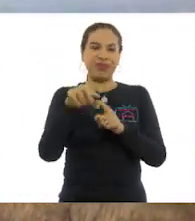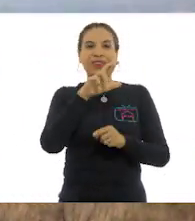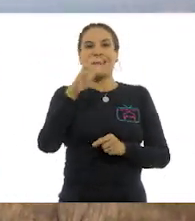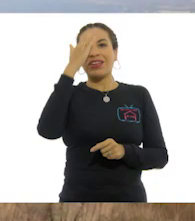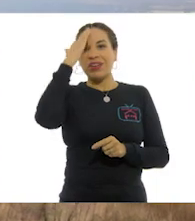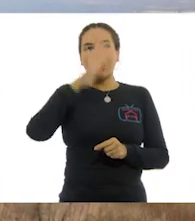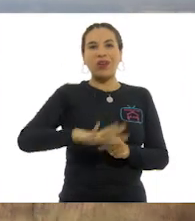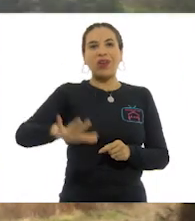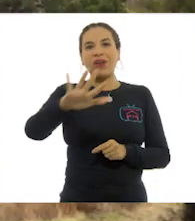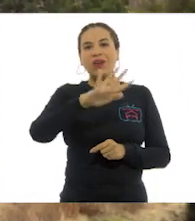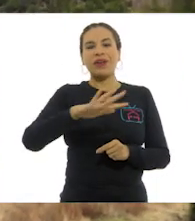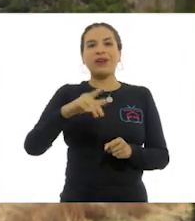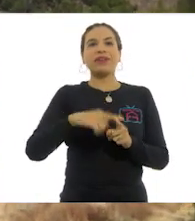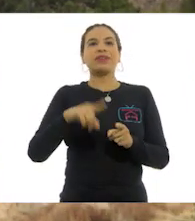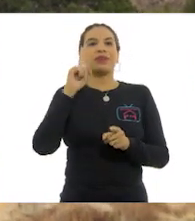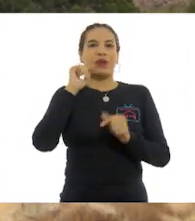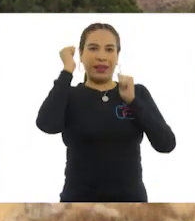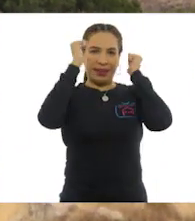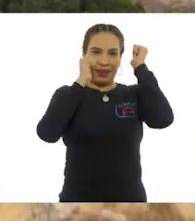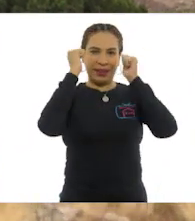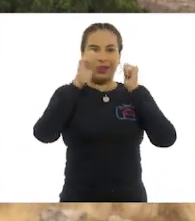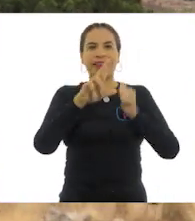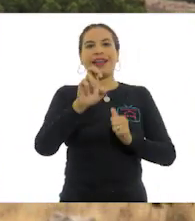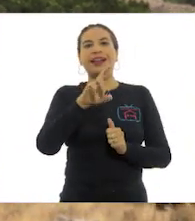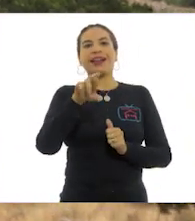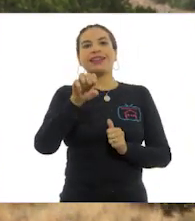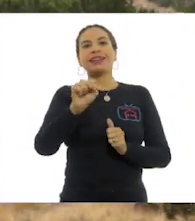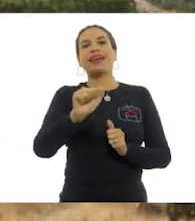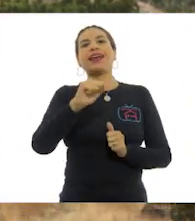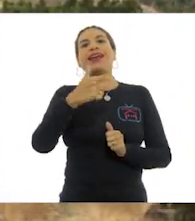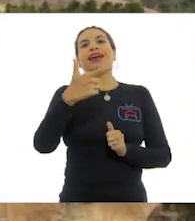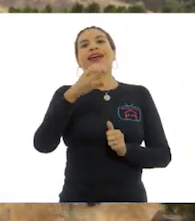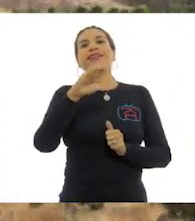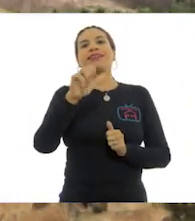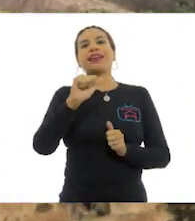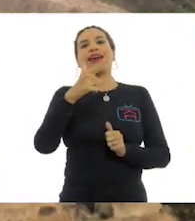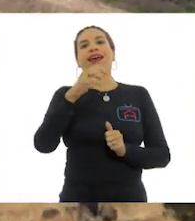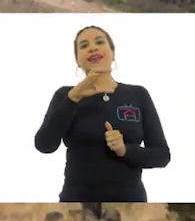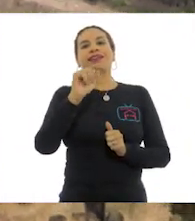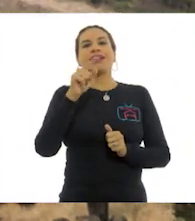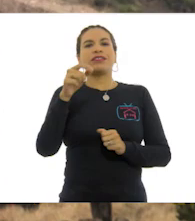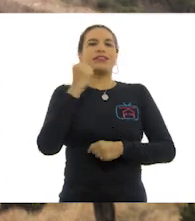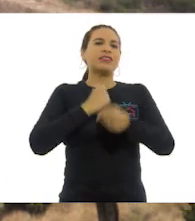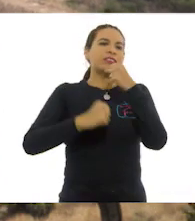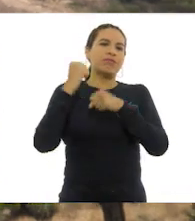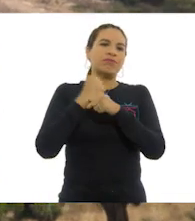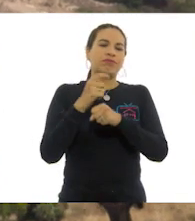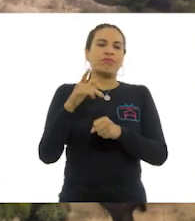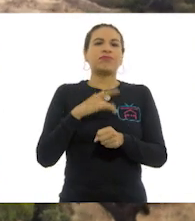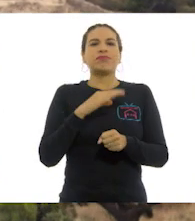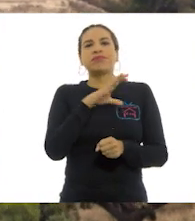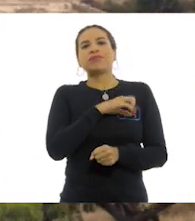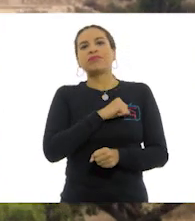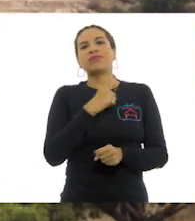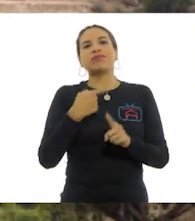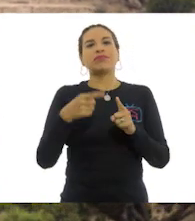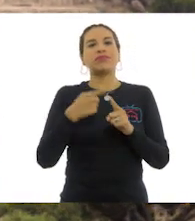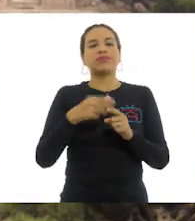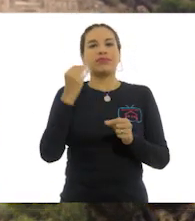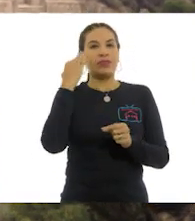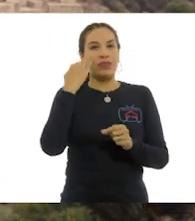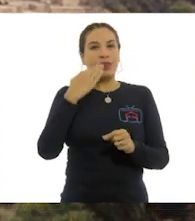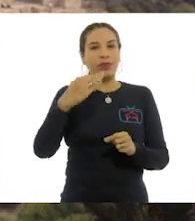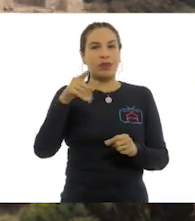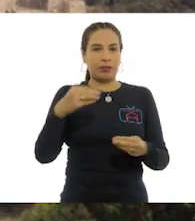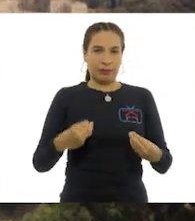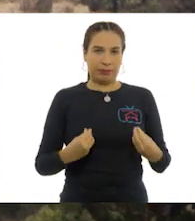reconocimiento a la arqueóloga Teresa García García, quien hace varios años, con una pasión increíble, se pasó larguísimas temporadas